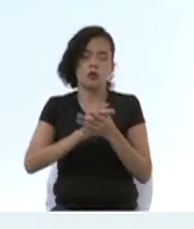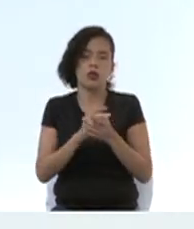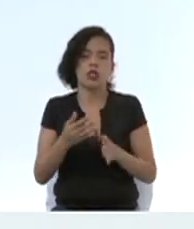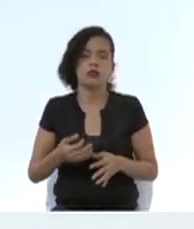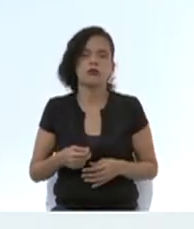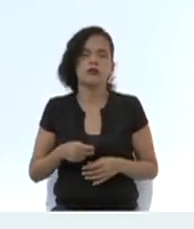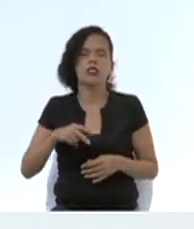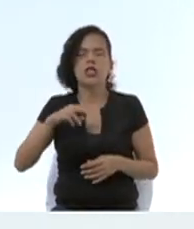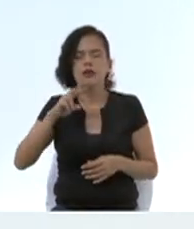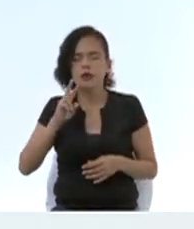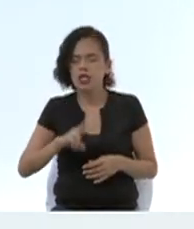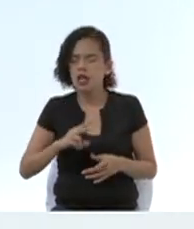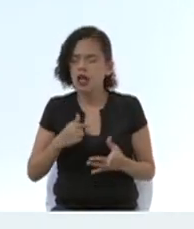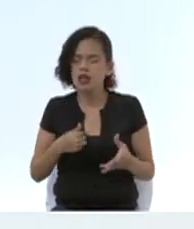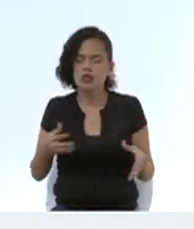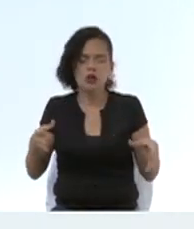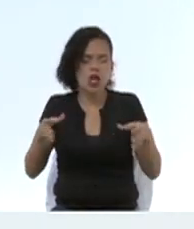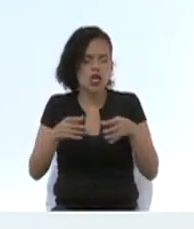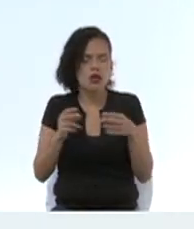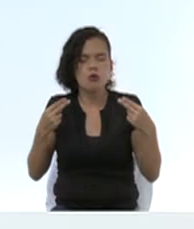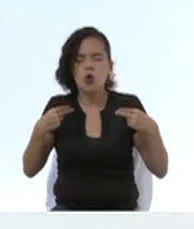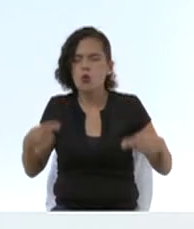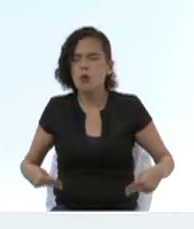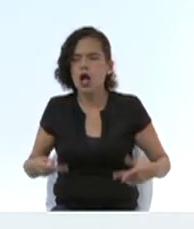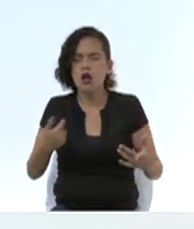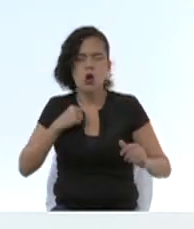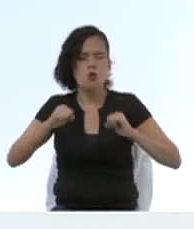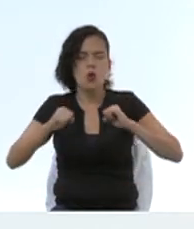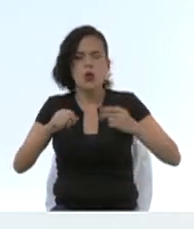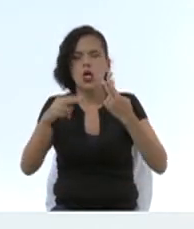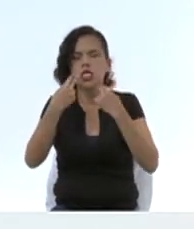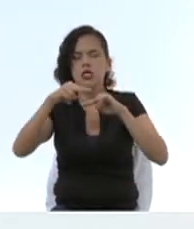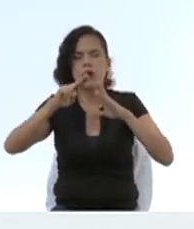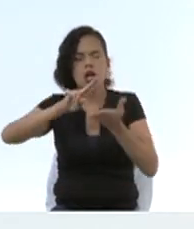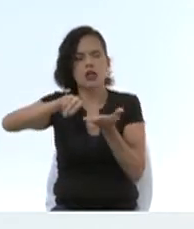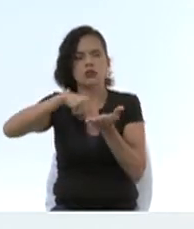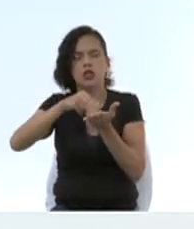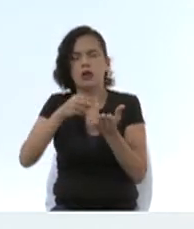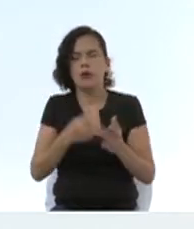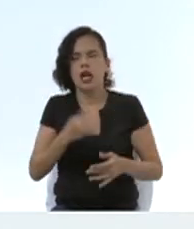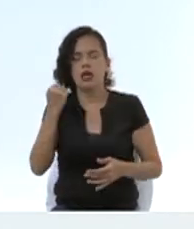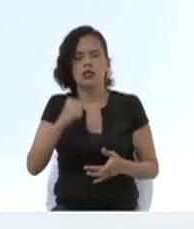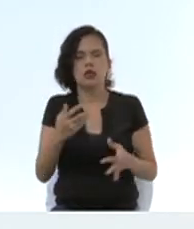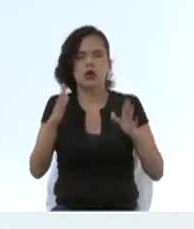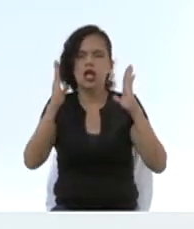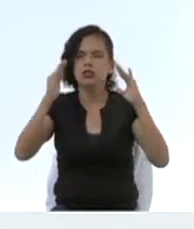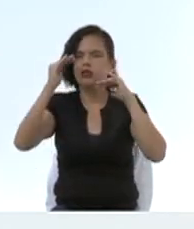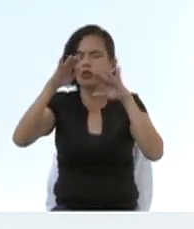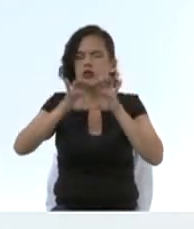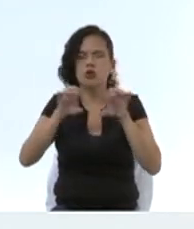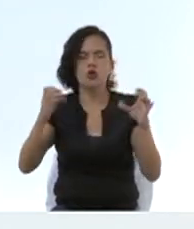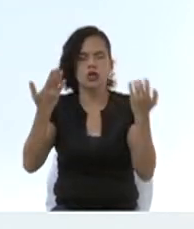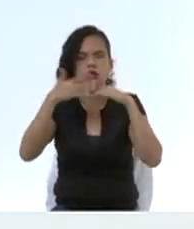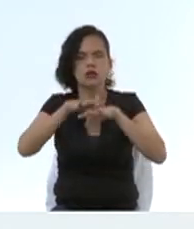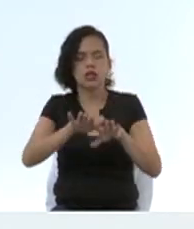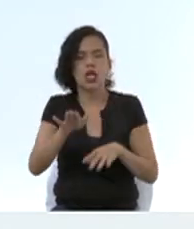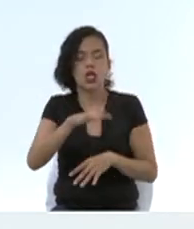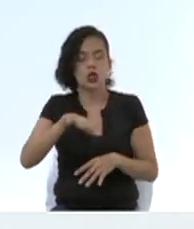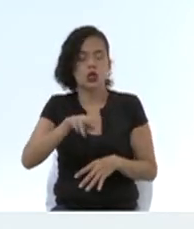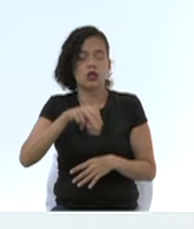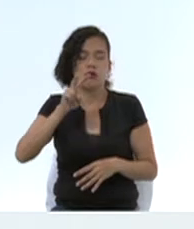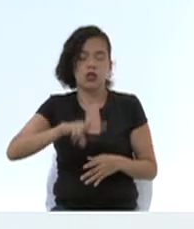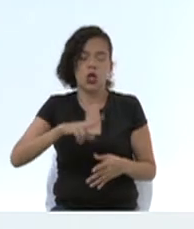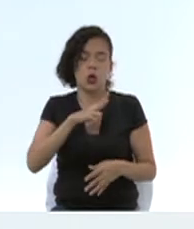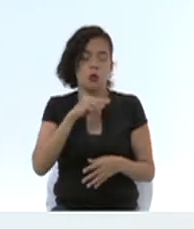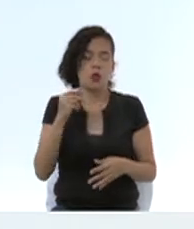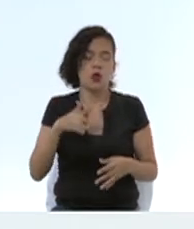ha sido un equipo humano movido a nivel nacional para garantizar esa atención educativa integral, donde por supuesto no